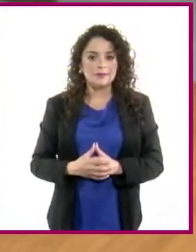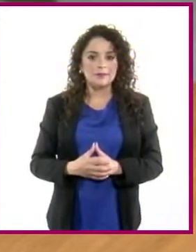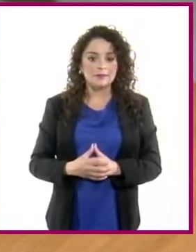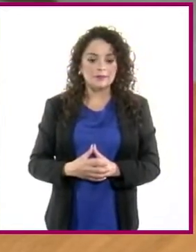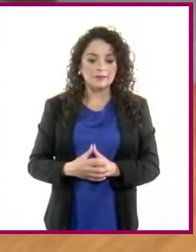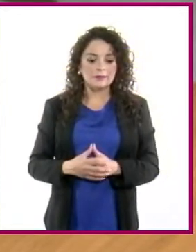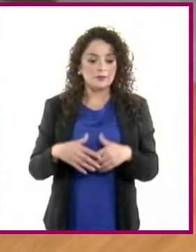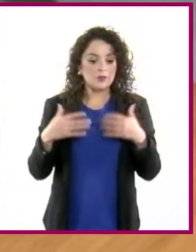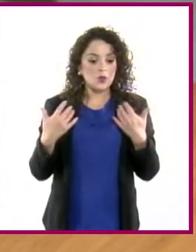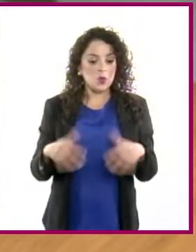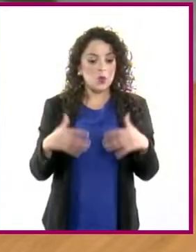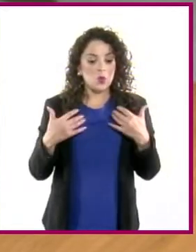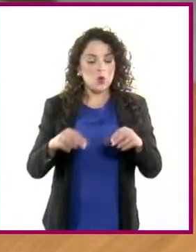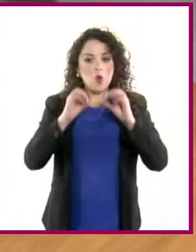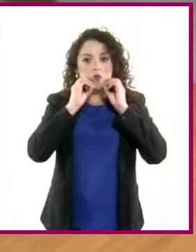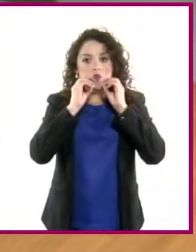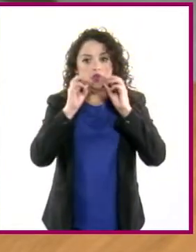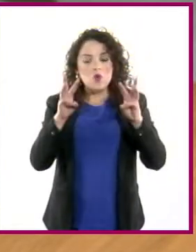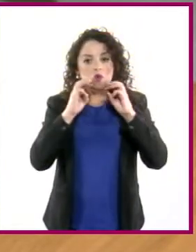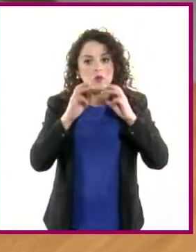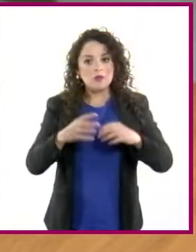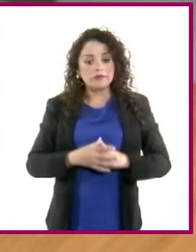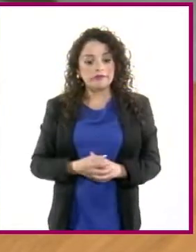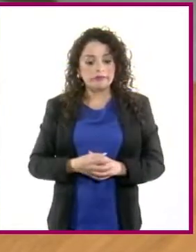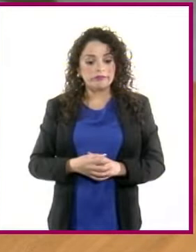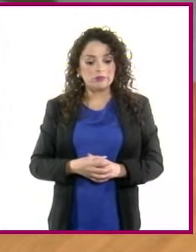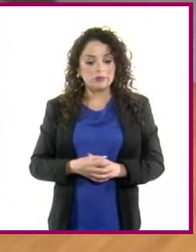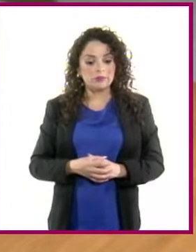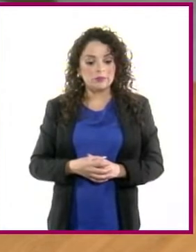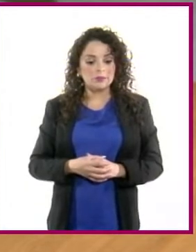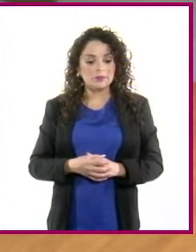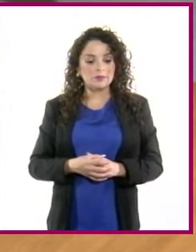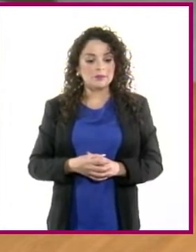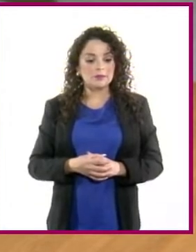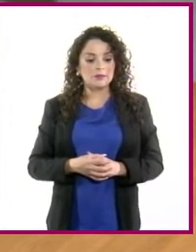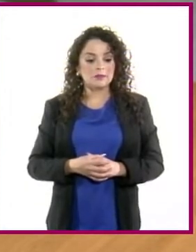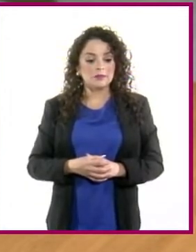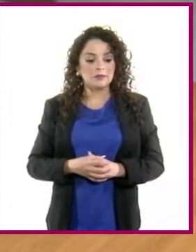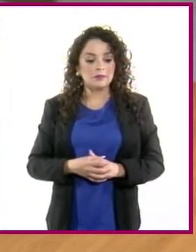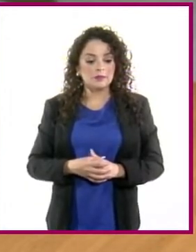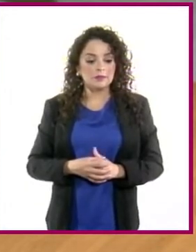Wow. Está bien fuerte todo. Eso.